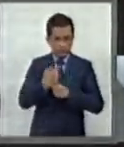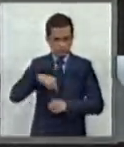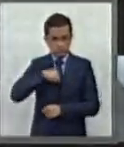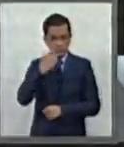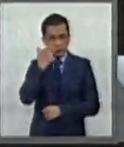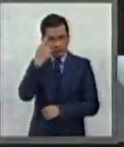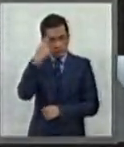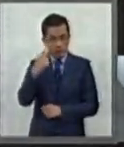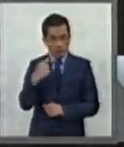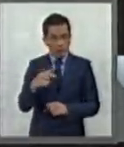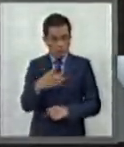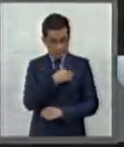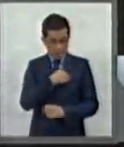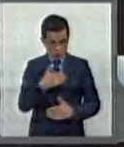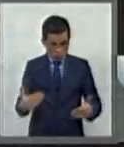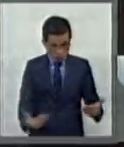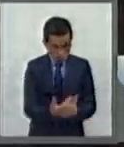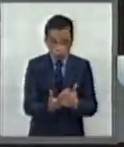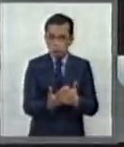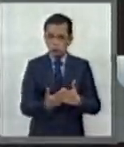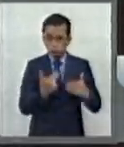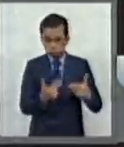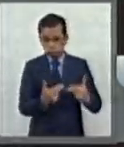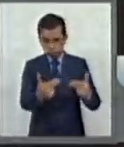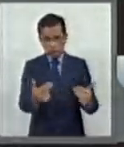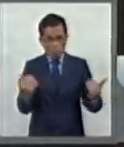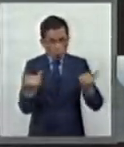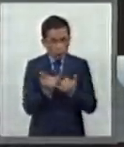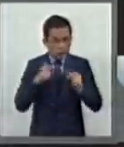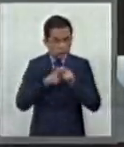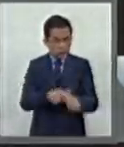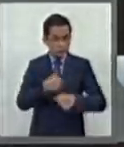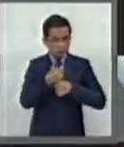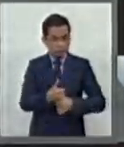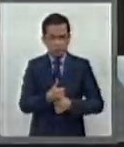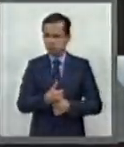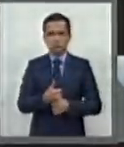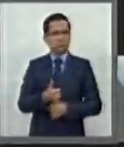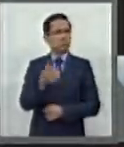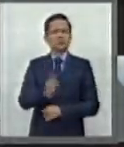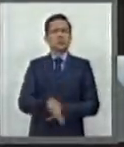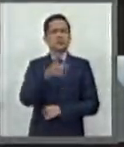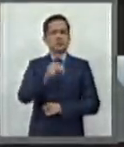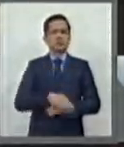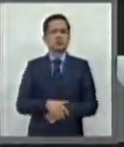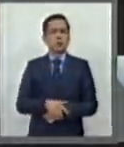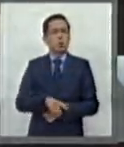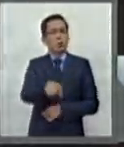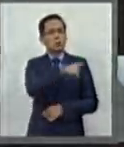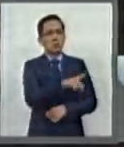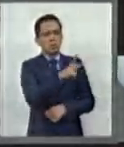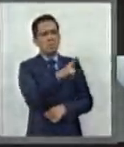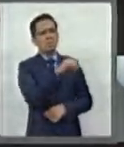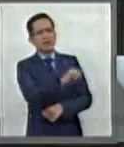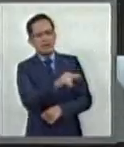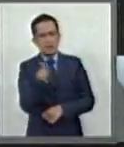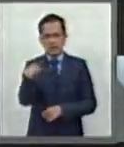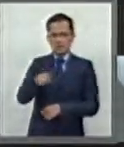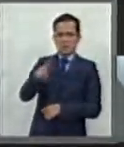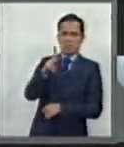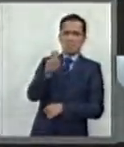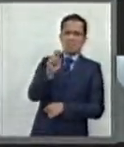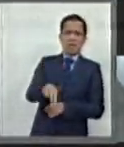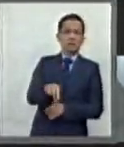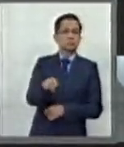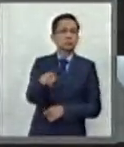las próximas generaciones también los padezcan. Ustedes, PRI y PAN, han